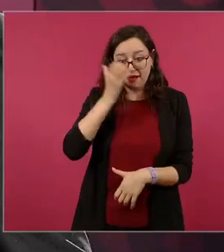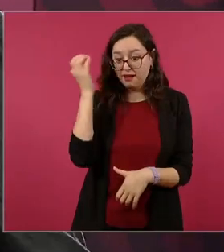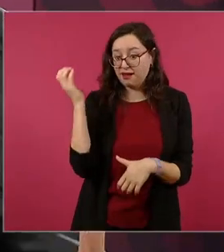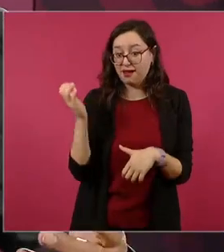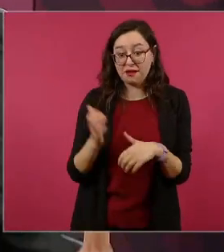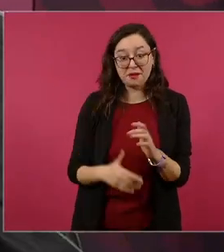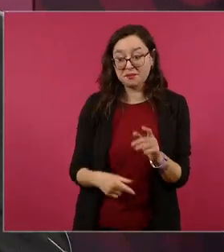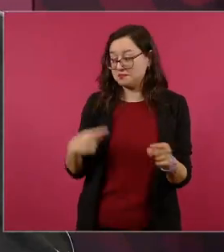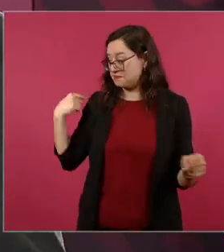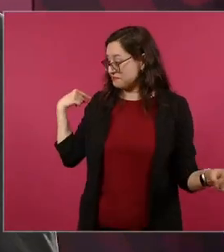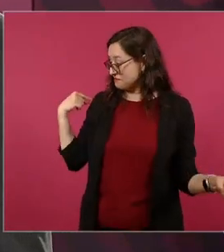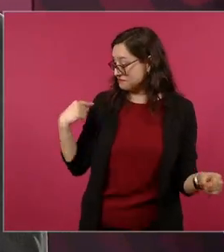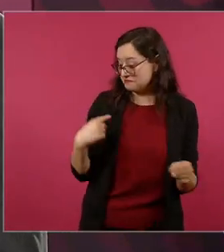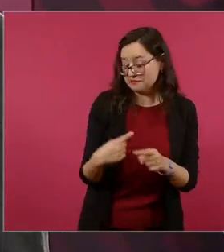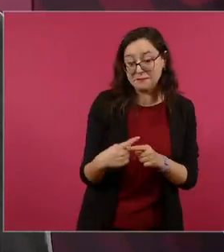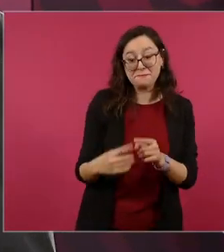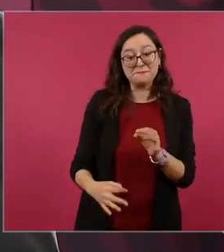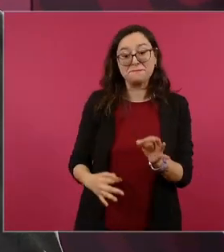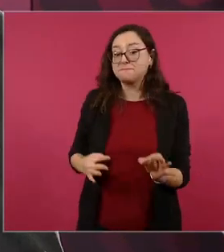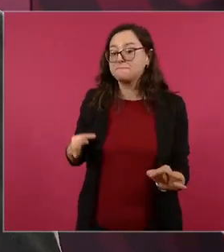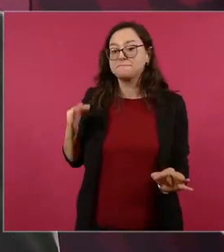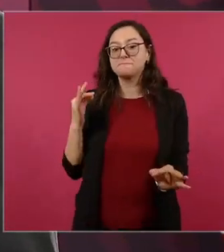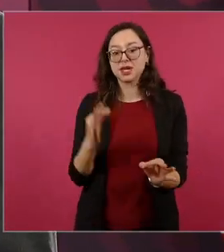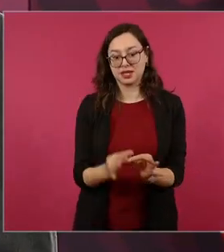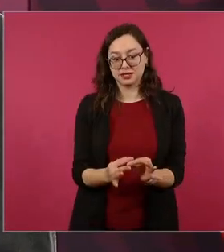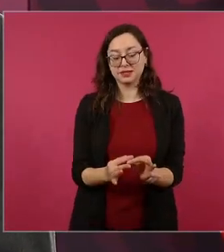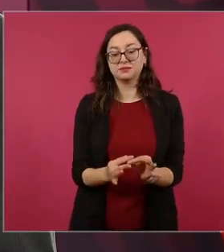Ya considero que